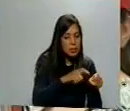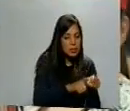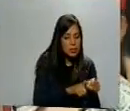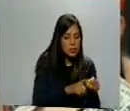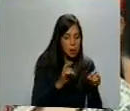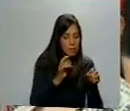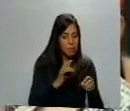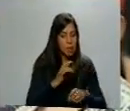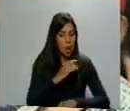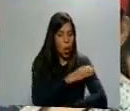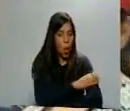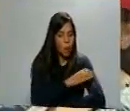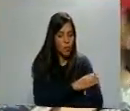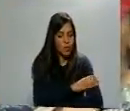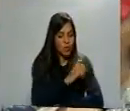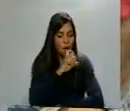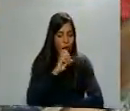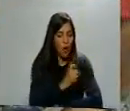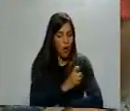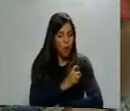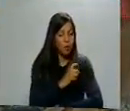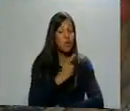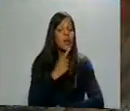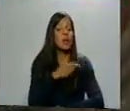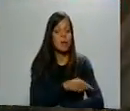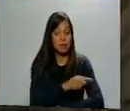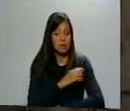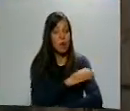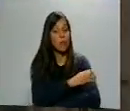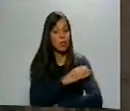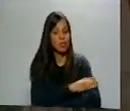de enemigos del pueblo venezolano,